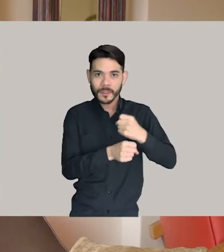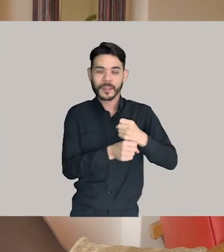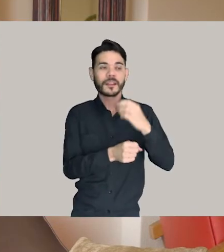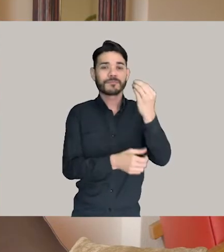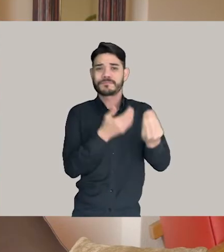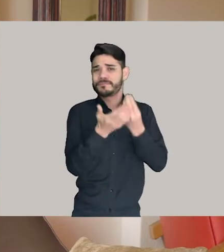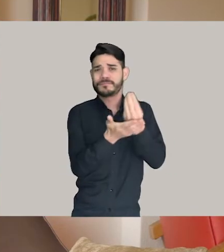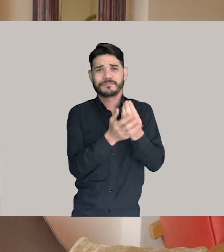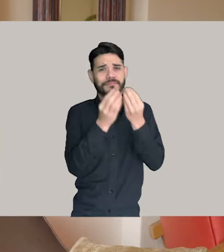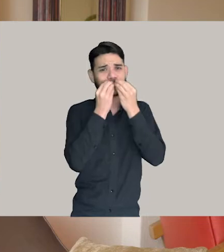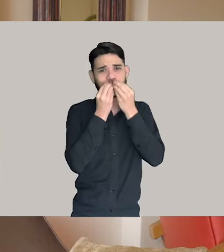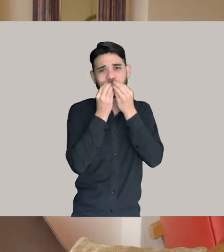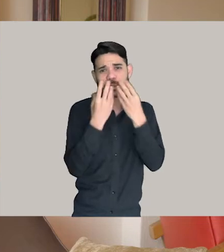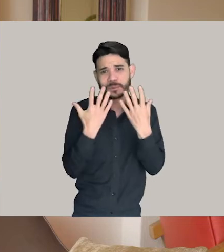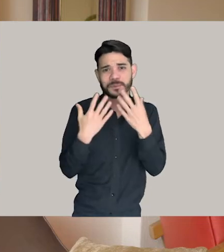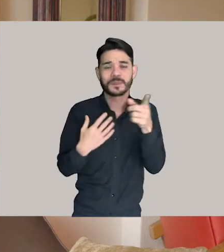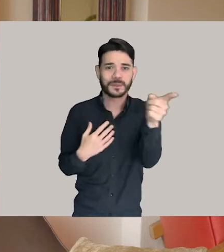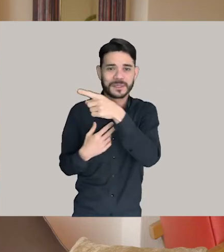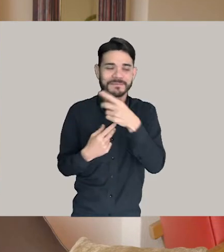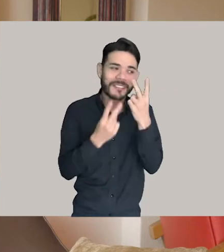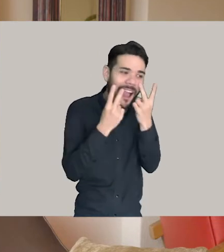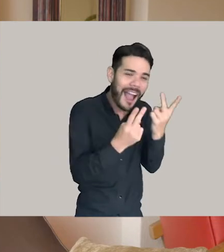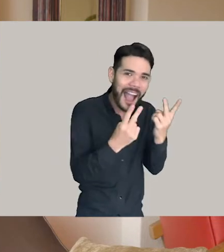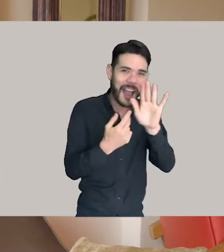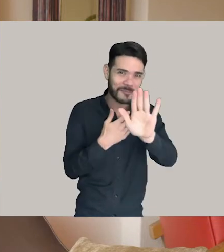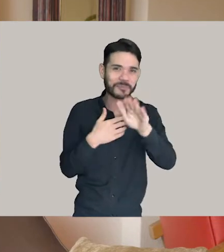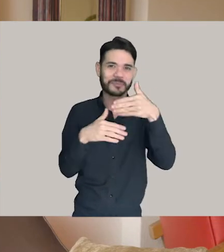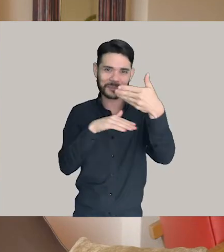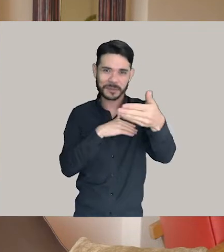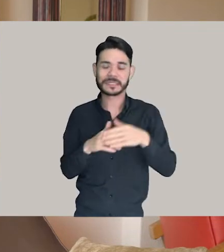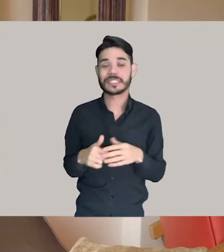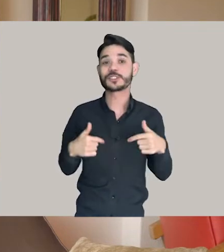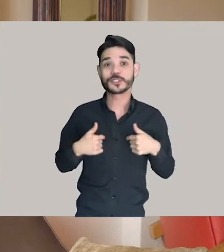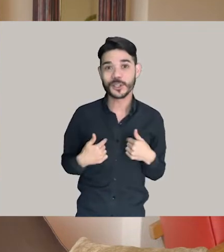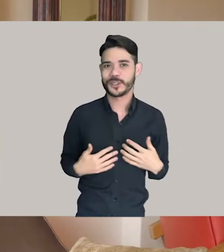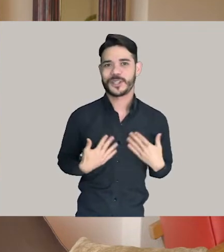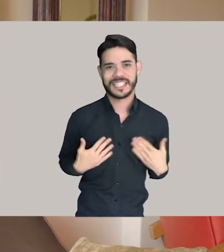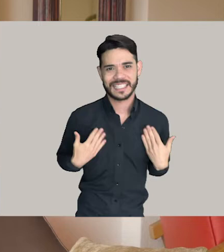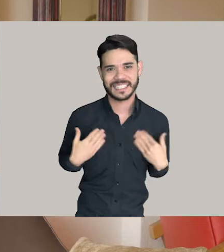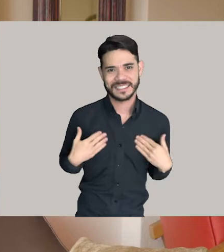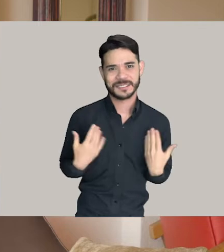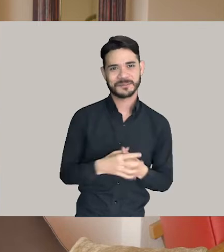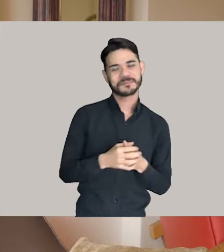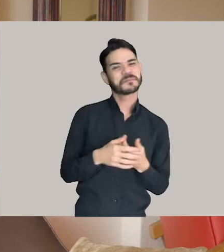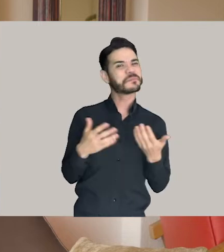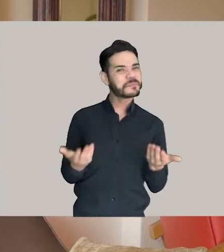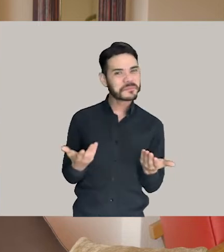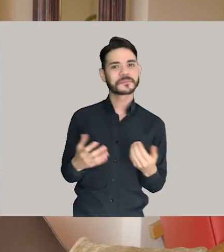una belleza. Ya lo podrán apreciar. Yo estoy muy contento. ¿Por qué?